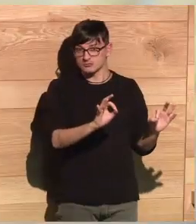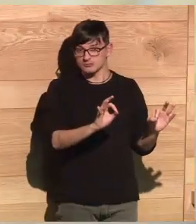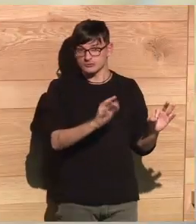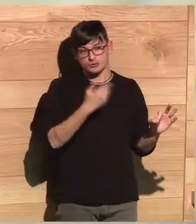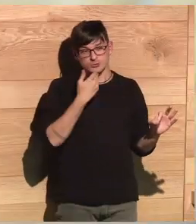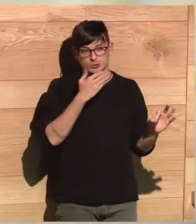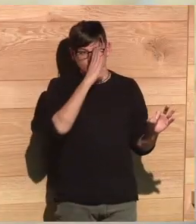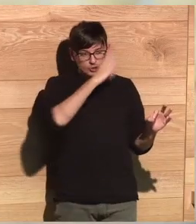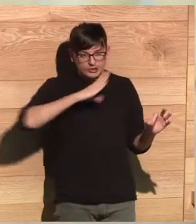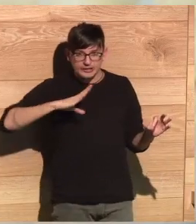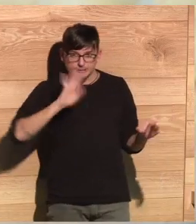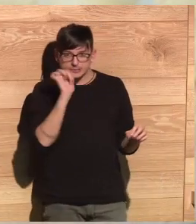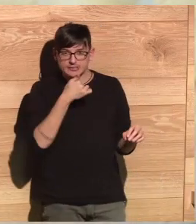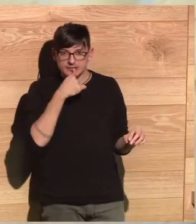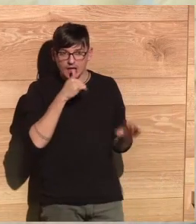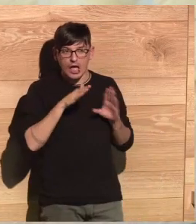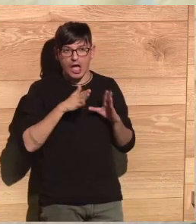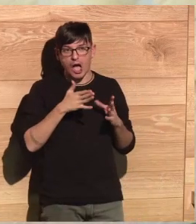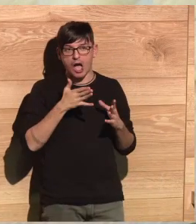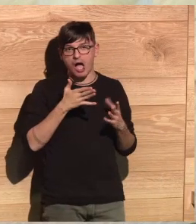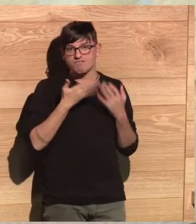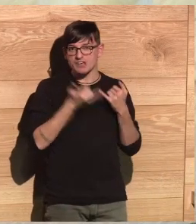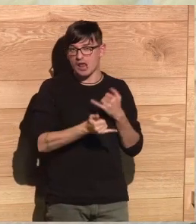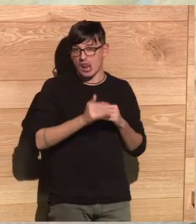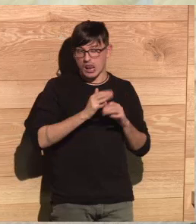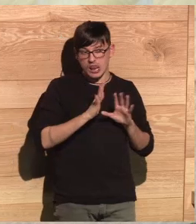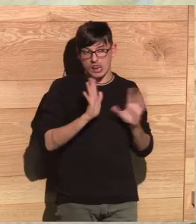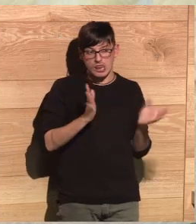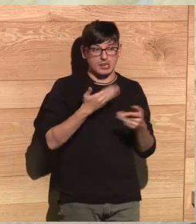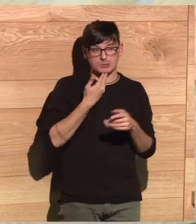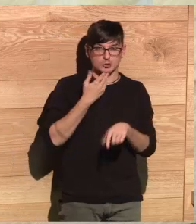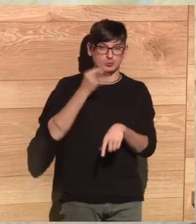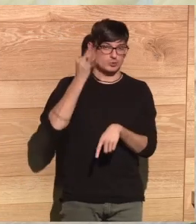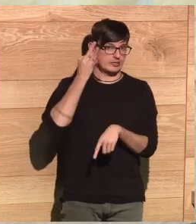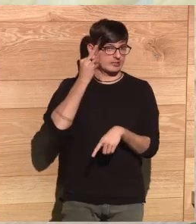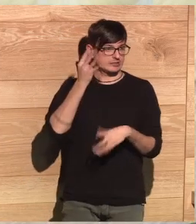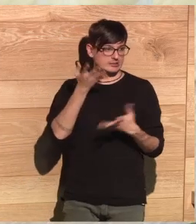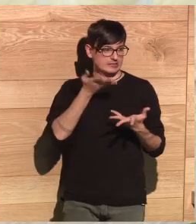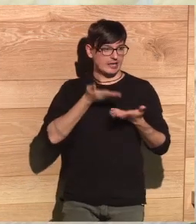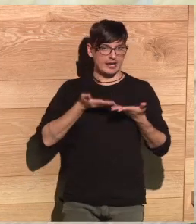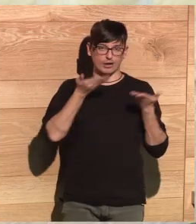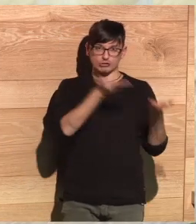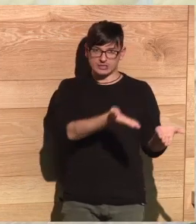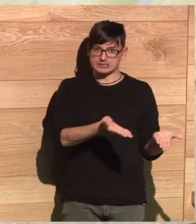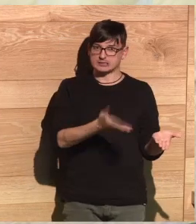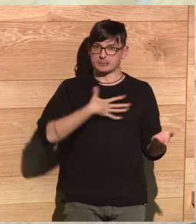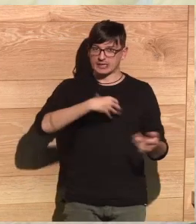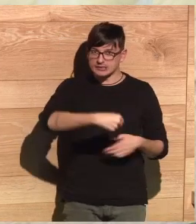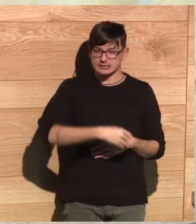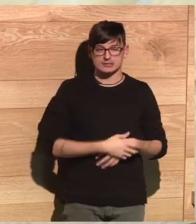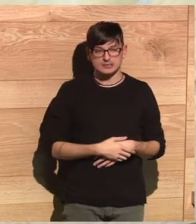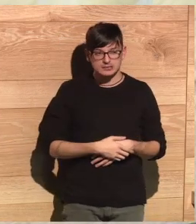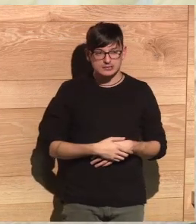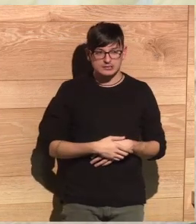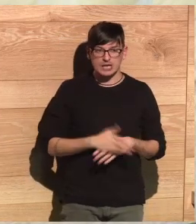ahí escondidas y que al final, pues, mujeres generosas, sobre todo para mí, generosas y valientes. Bueno, antes de dar la